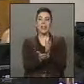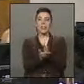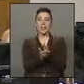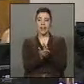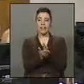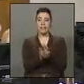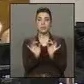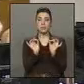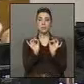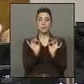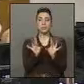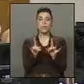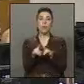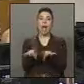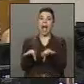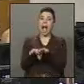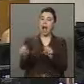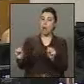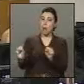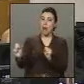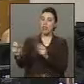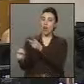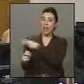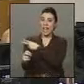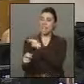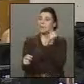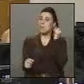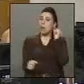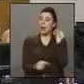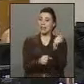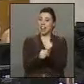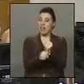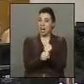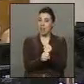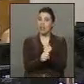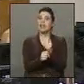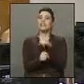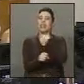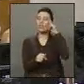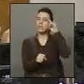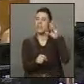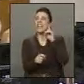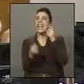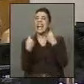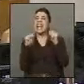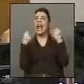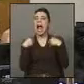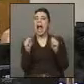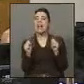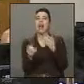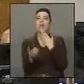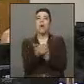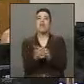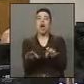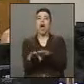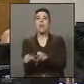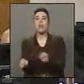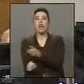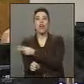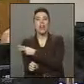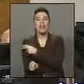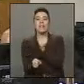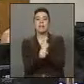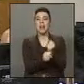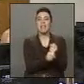o establecerse de común acuerdo, y bien sabemos quién gana en Chile cuando los acuerdos son entre empleadores y trabajadores. Así,